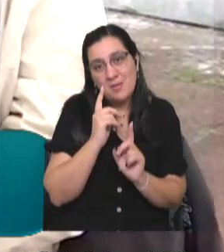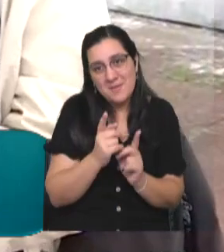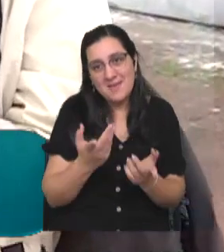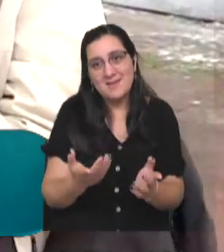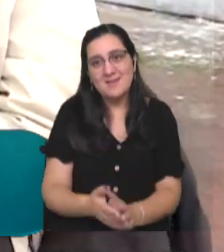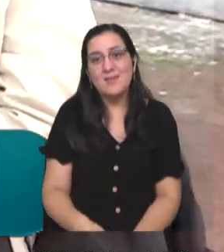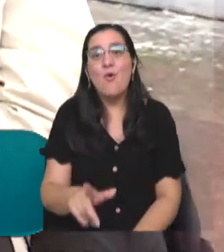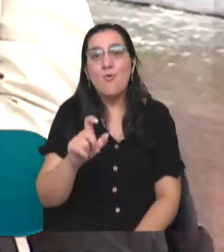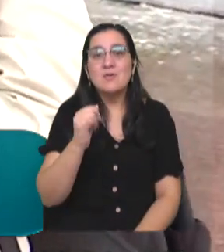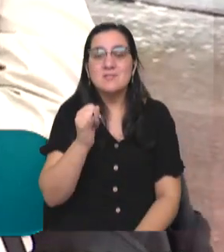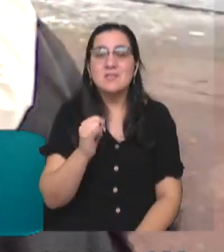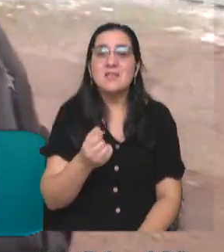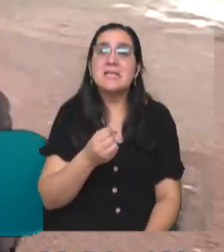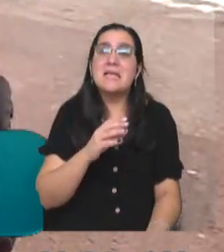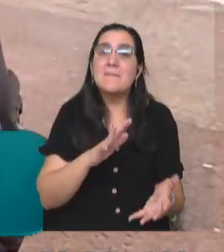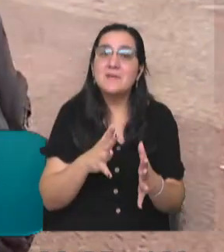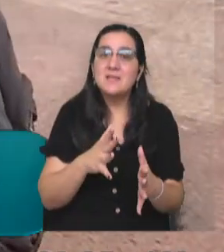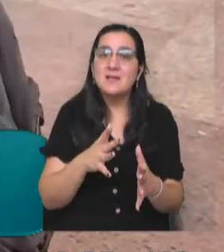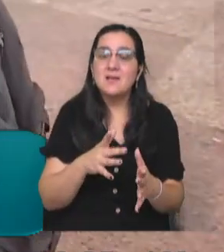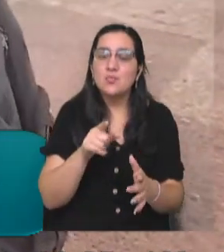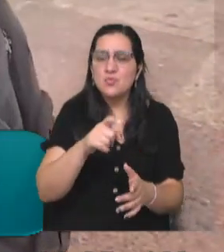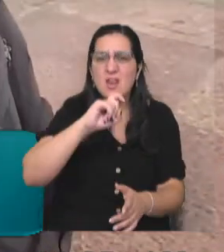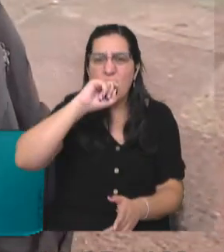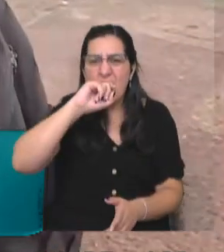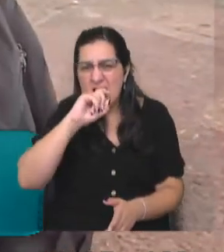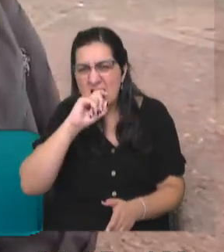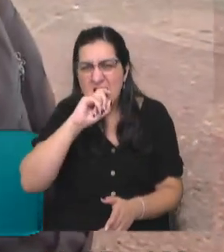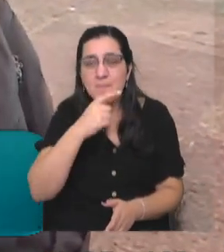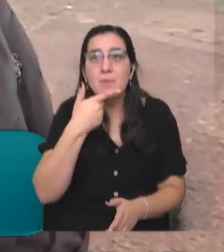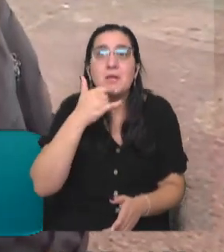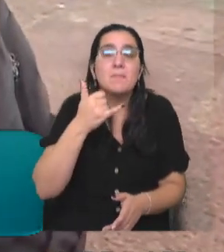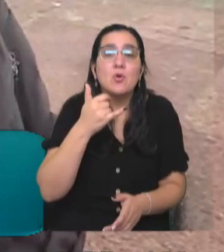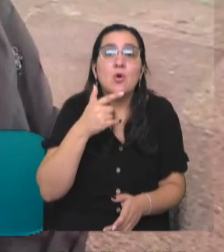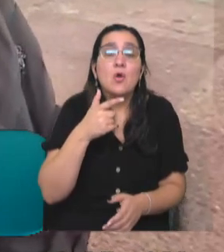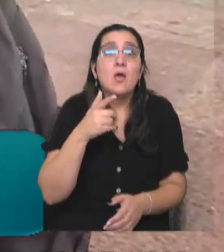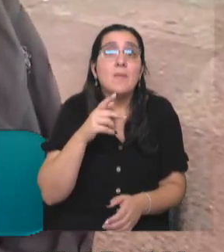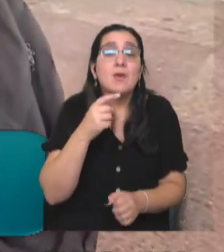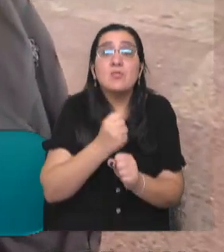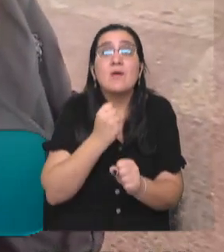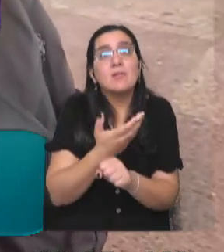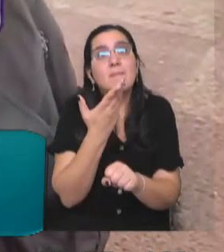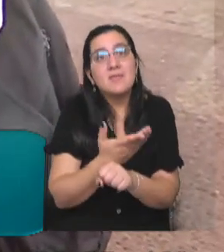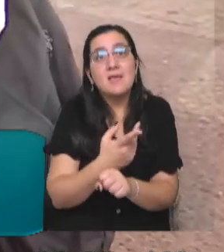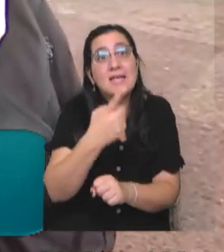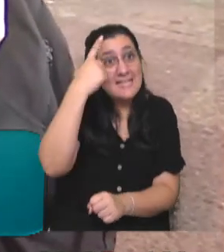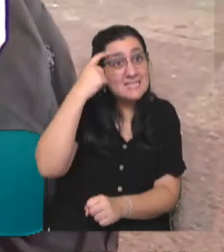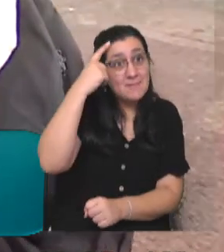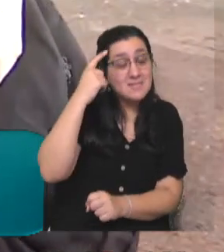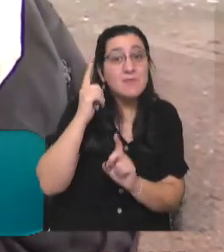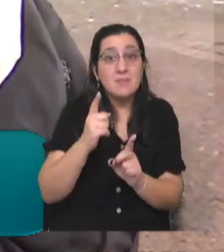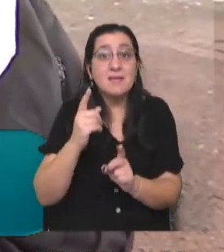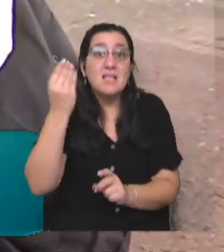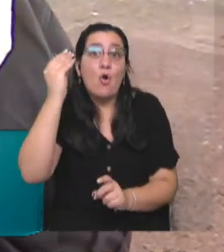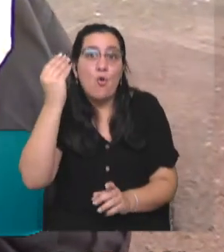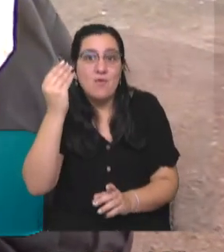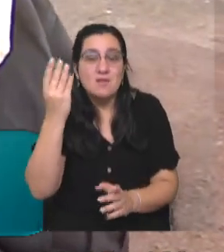claro. Che, ¿qué pasa? ¿Te genera enojo? ¿Qué te genera cuando de repente para un trabajo te piden que tengas experiencia pero que tengas juventud al